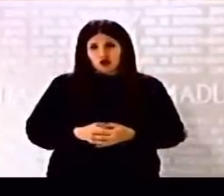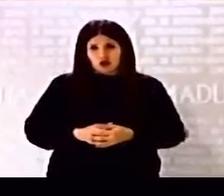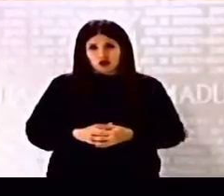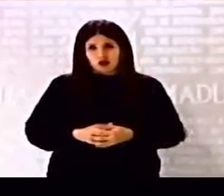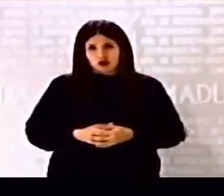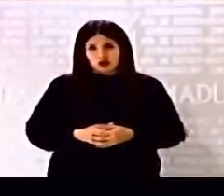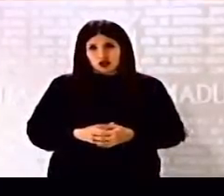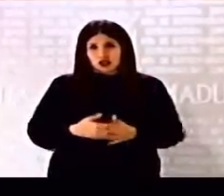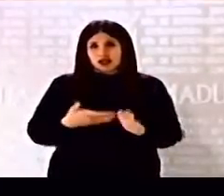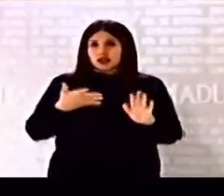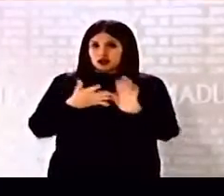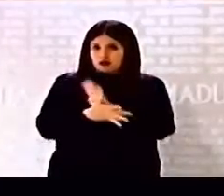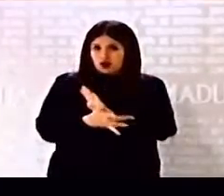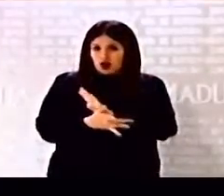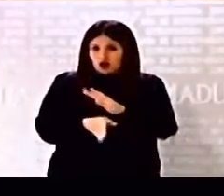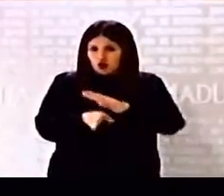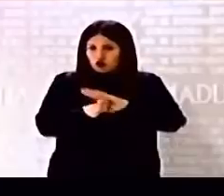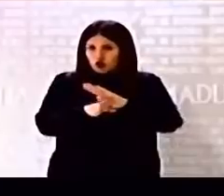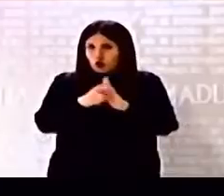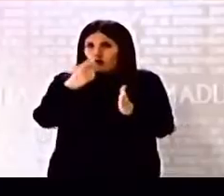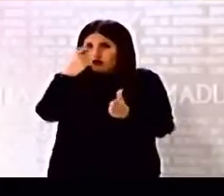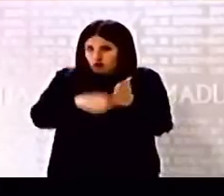Sigue siendo muy duro.